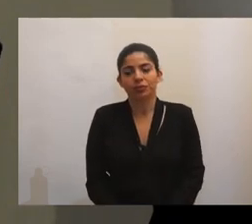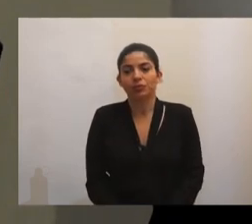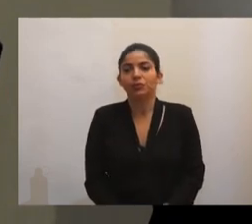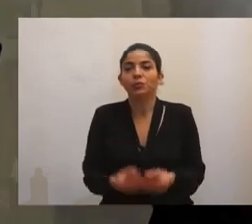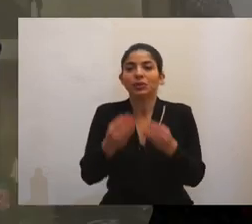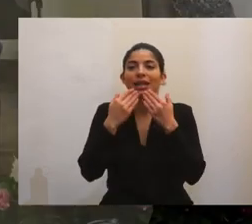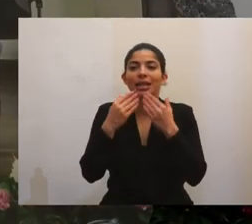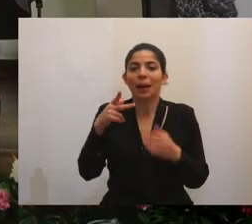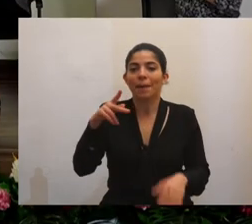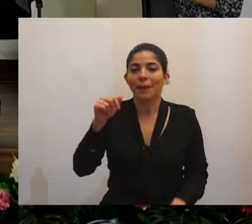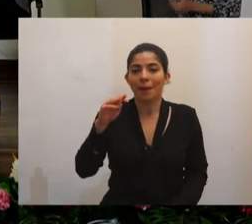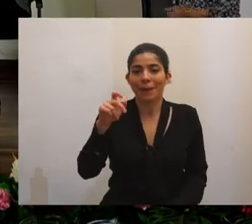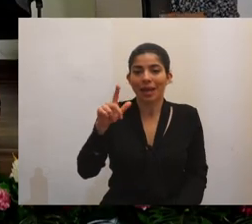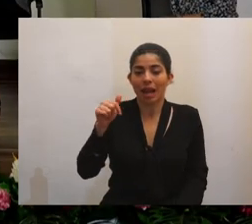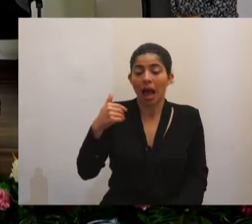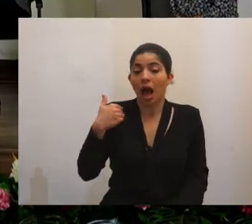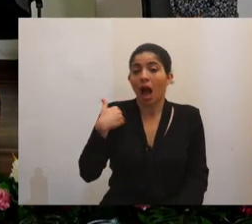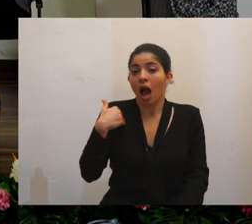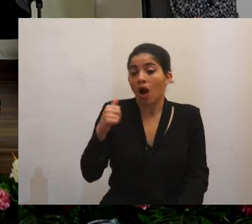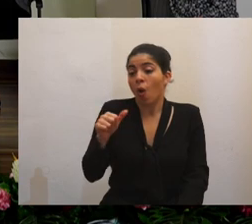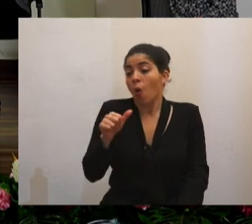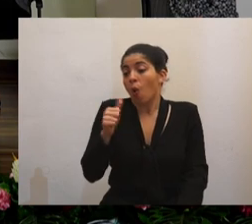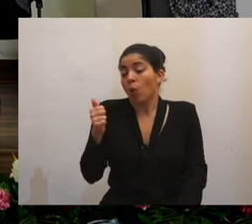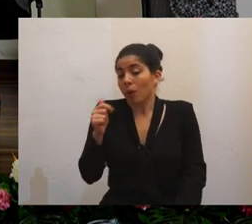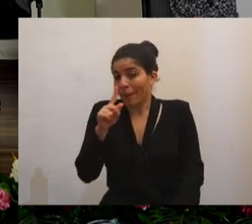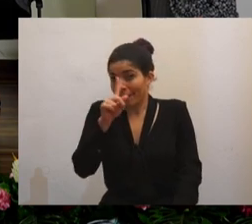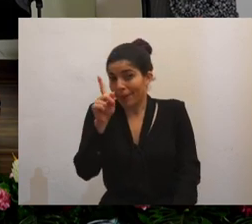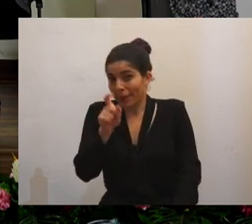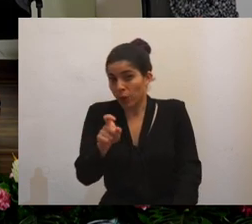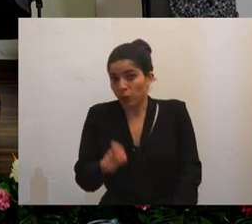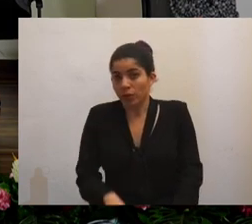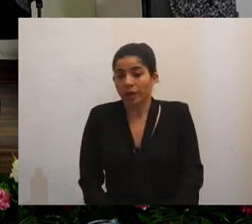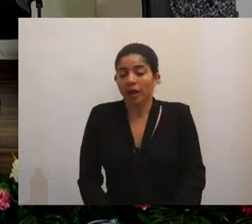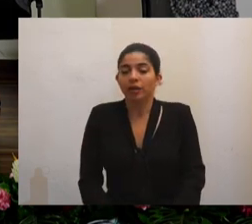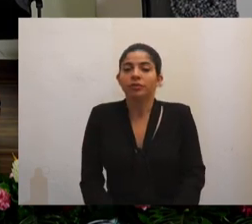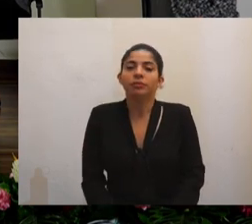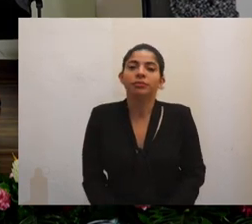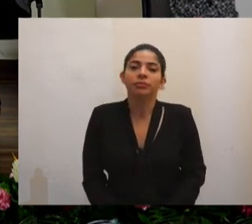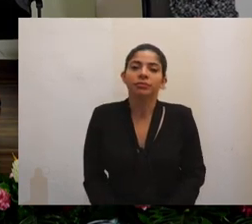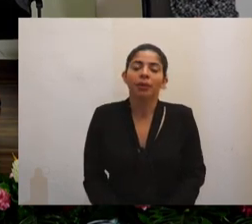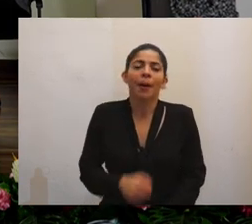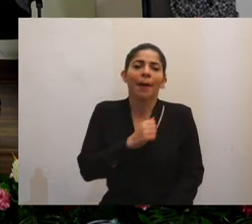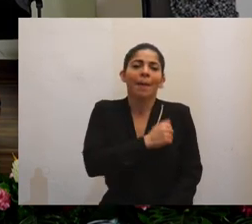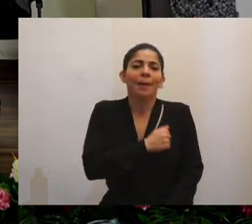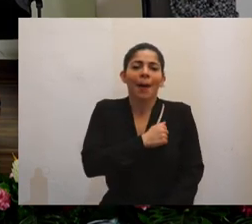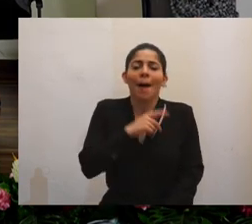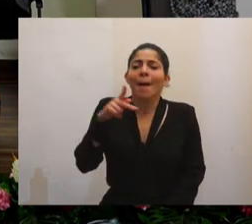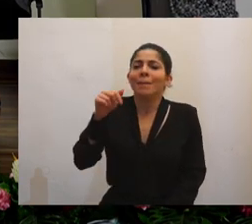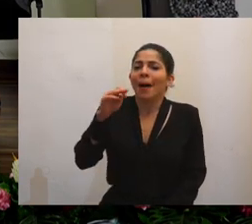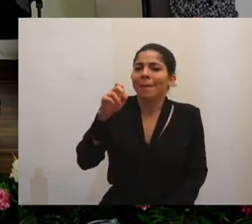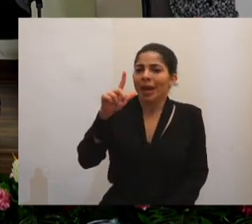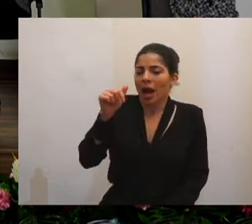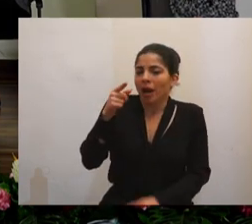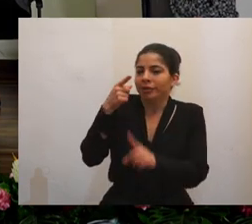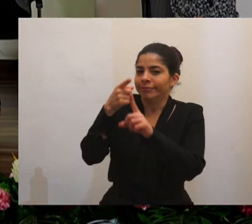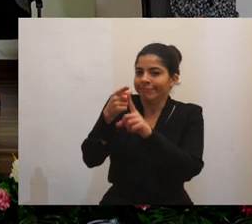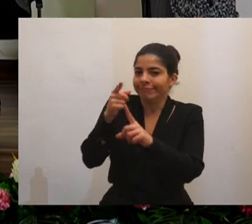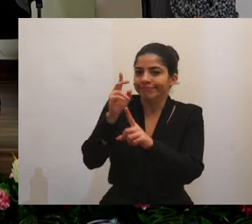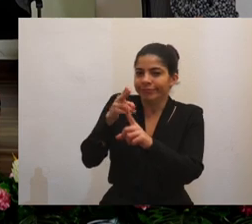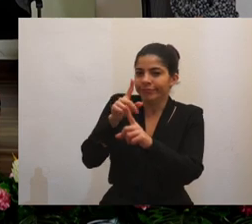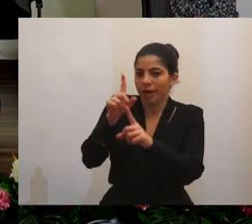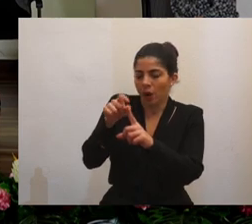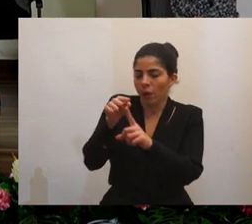Muchas gracias, doña Pamela. Tenemos otra consulta. Perdón, doña Pamela, también para ustedes la